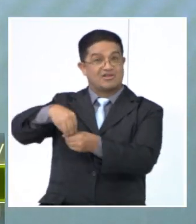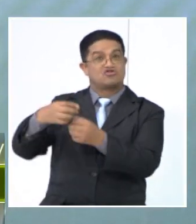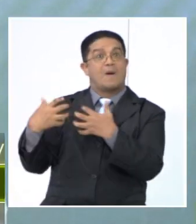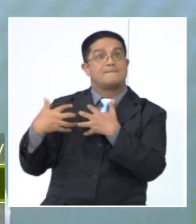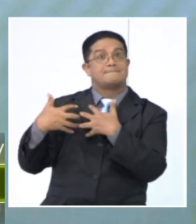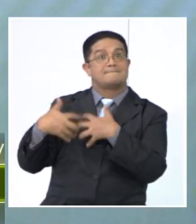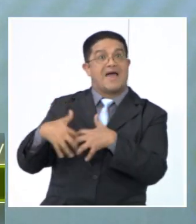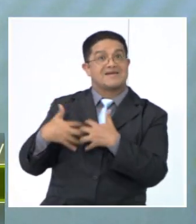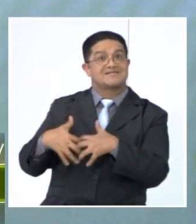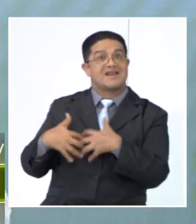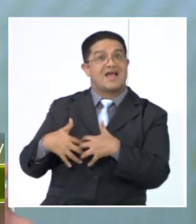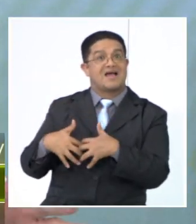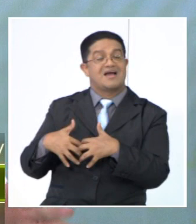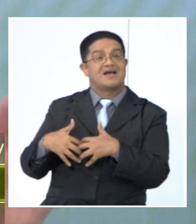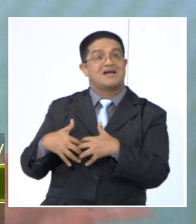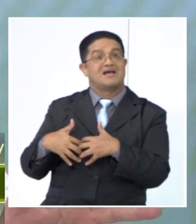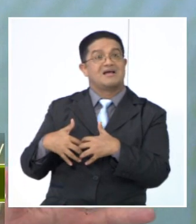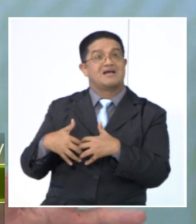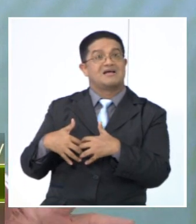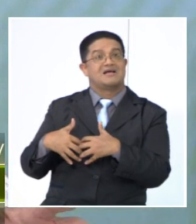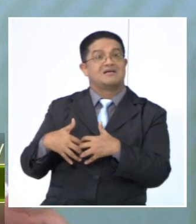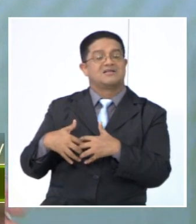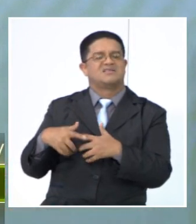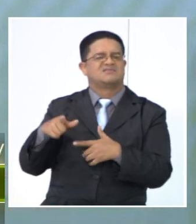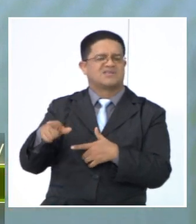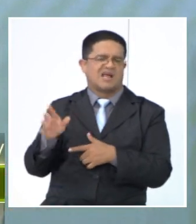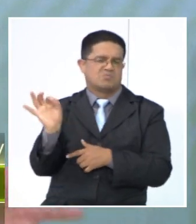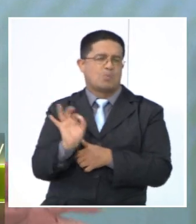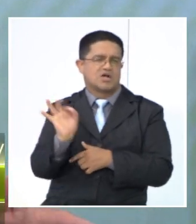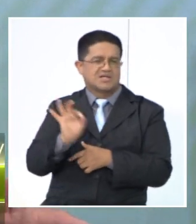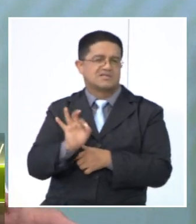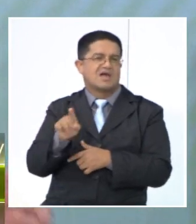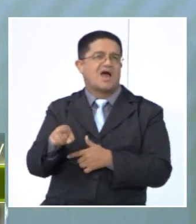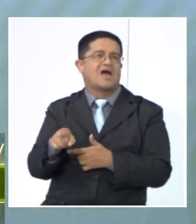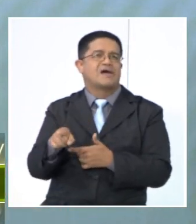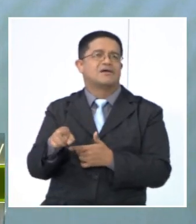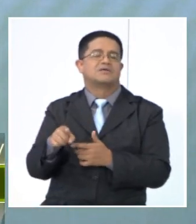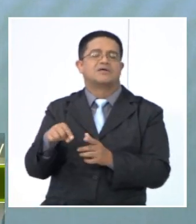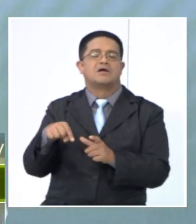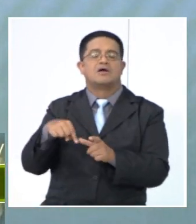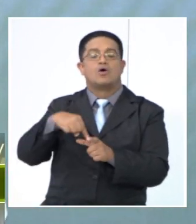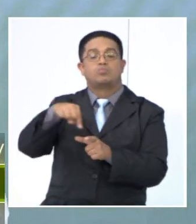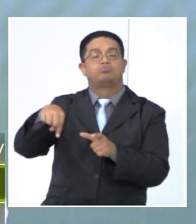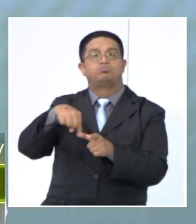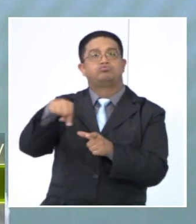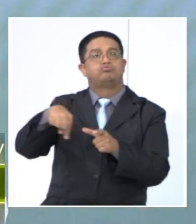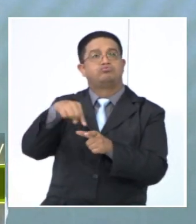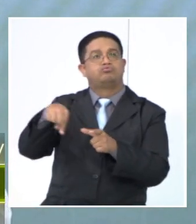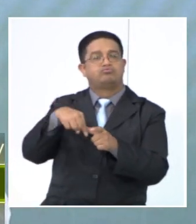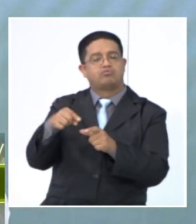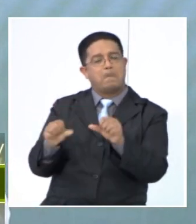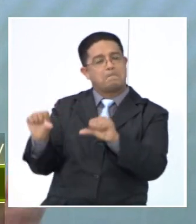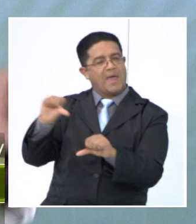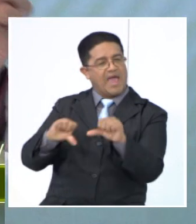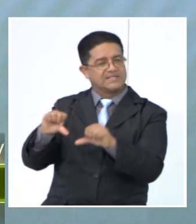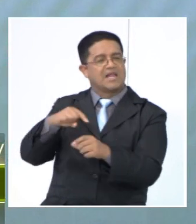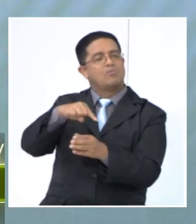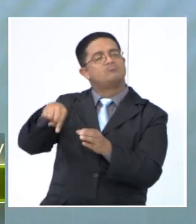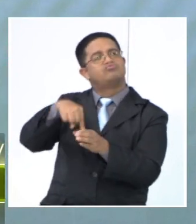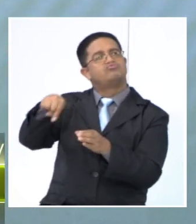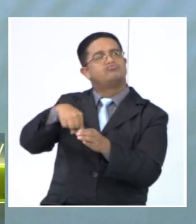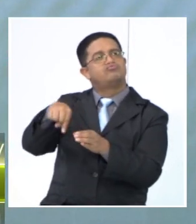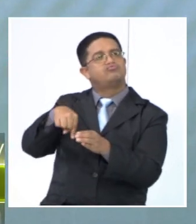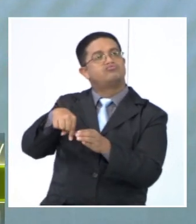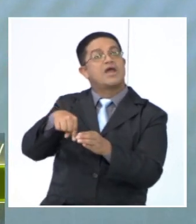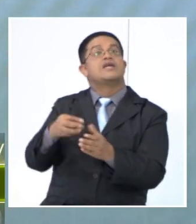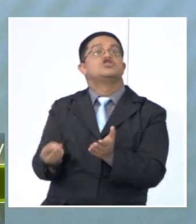El mismo equipo, a una concentración ya determinada, si es curativo o es preventivo, mezcla el ozono y la sangre y se